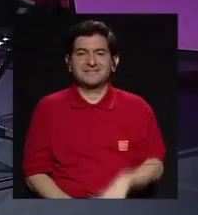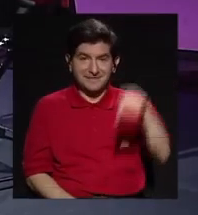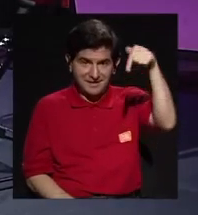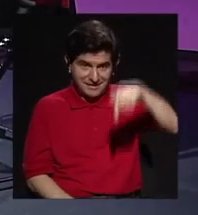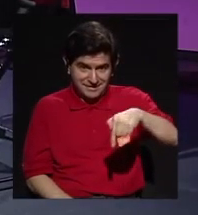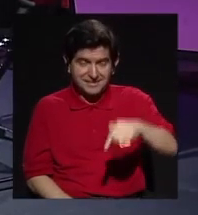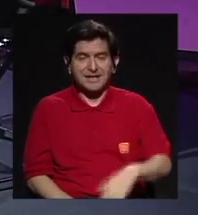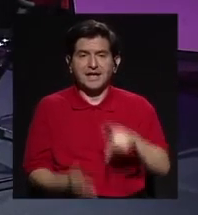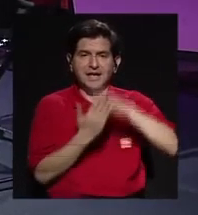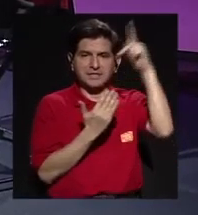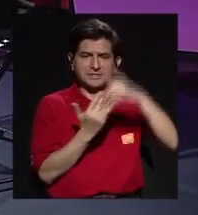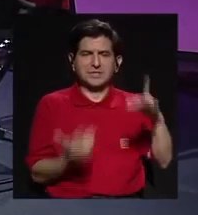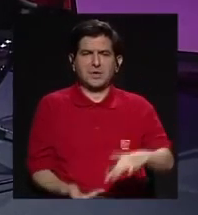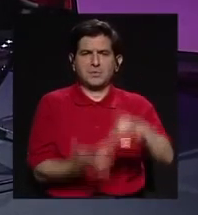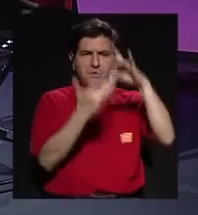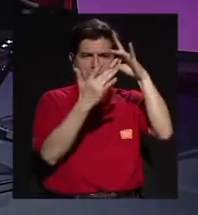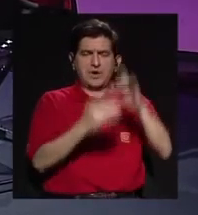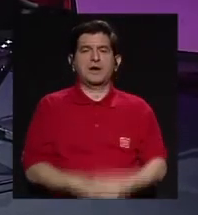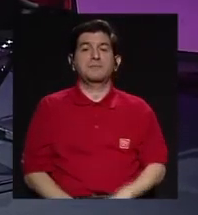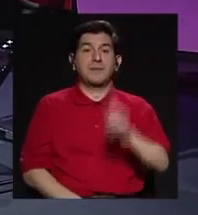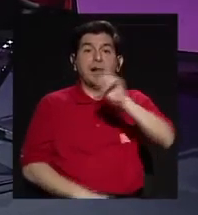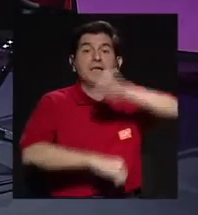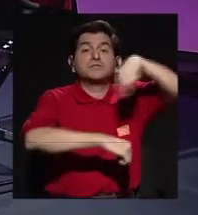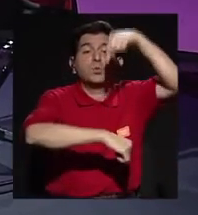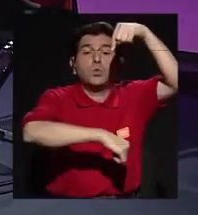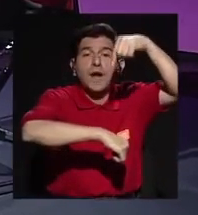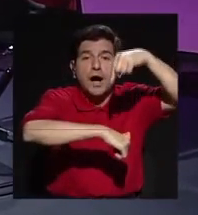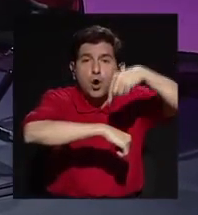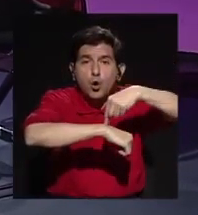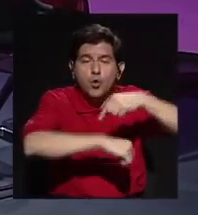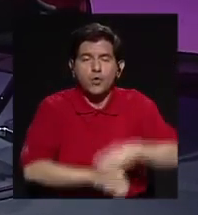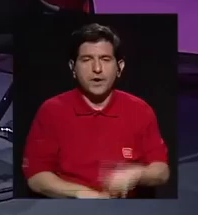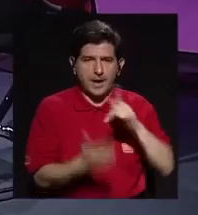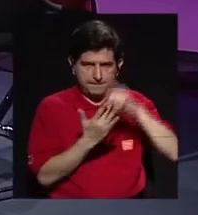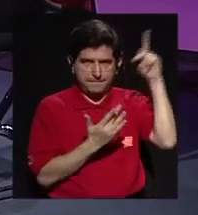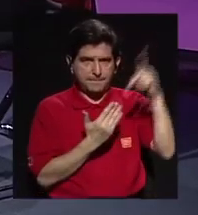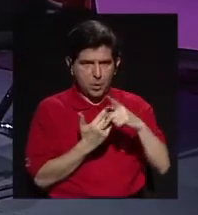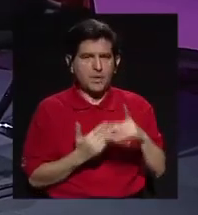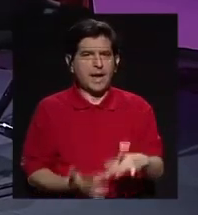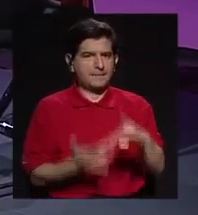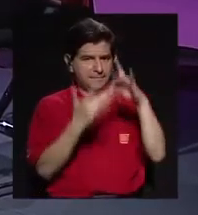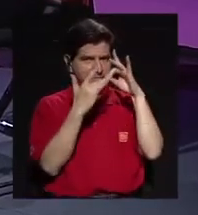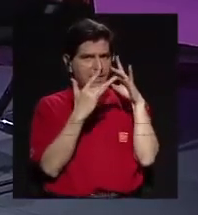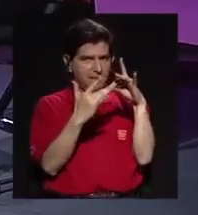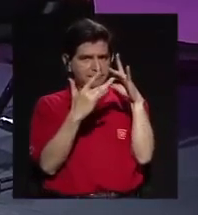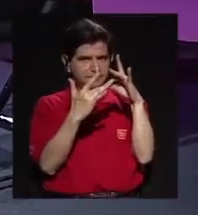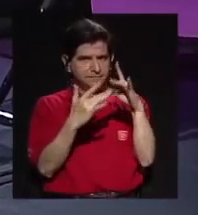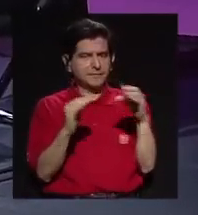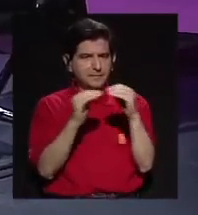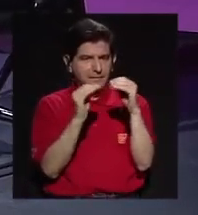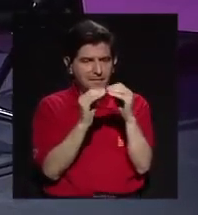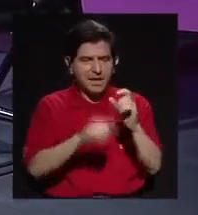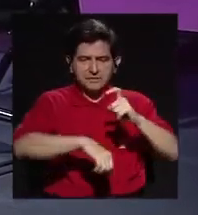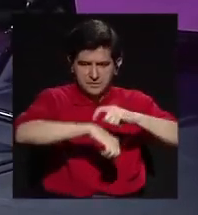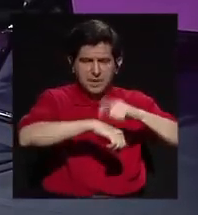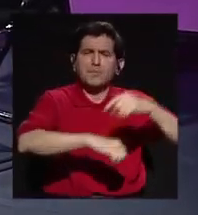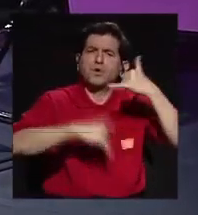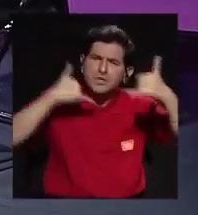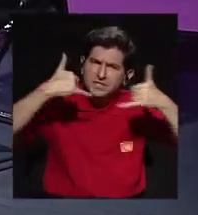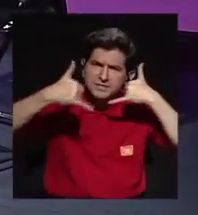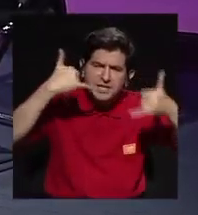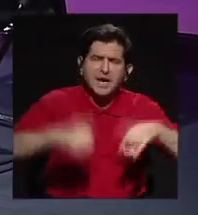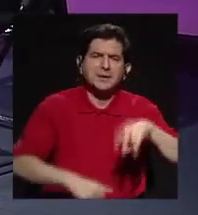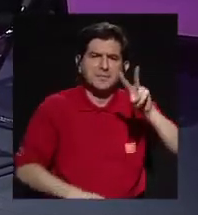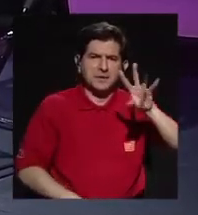este programa especial. Vamos a estar durante una hora. Hoy es un programa especial más extenso y llámenos